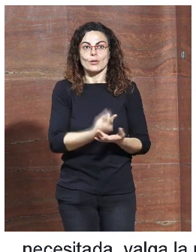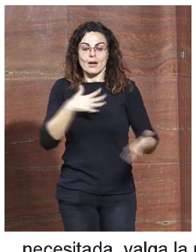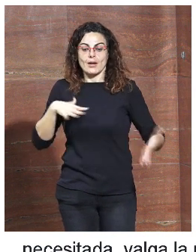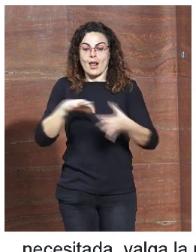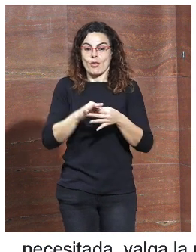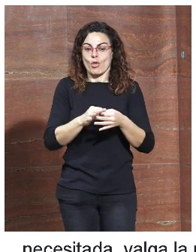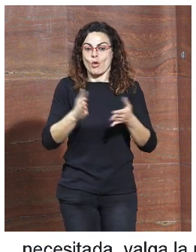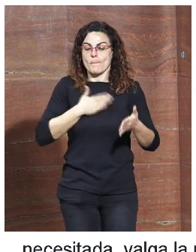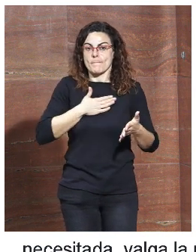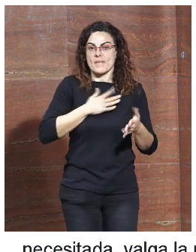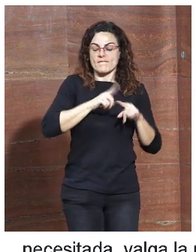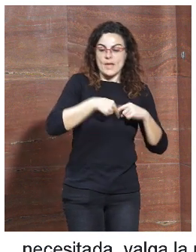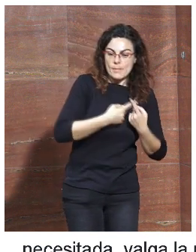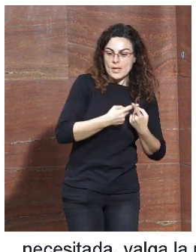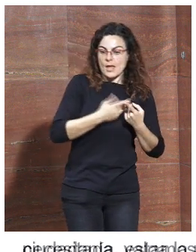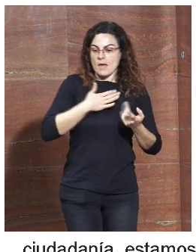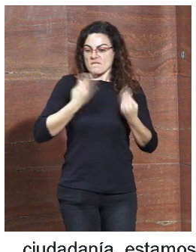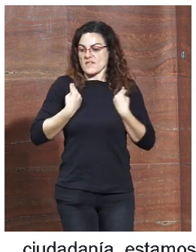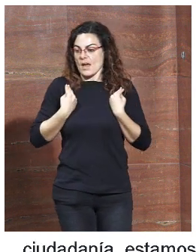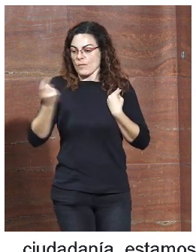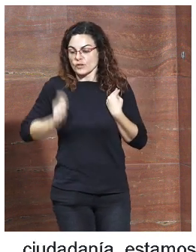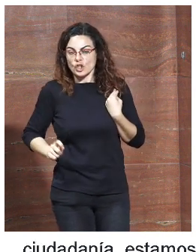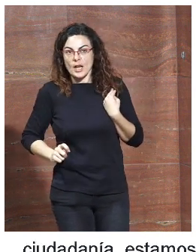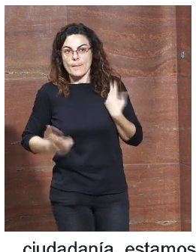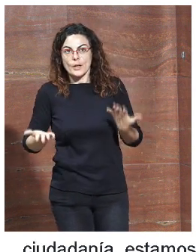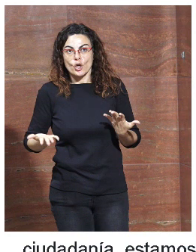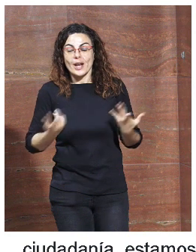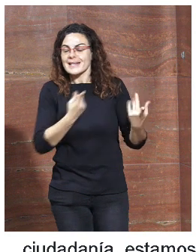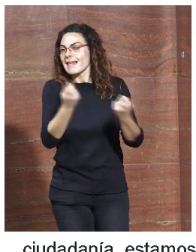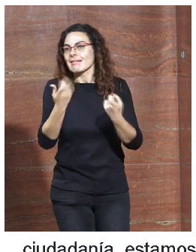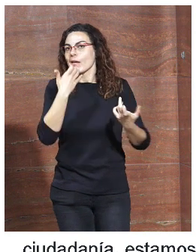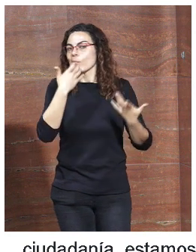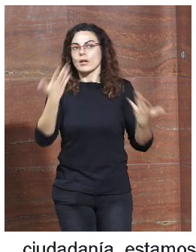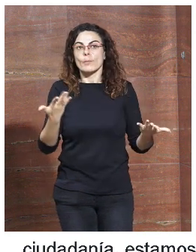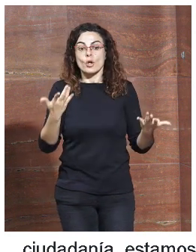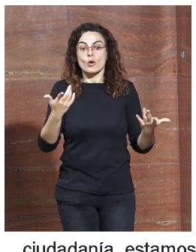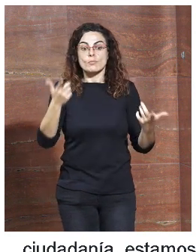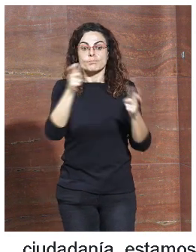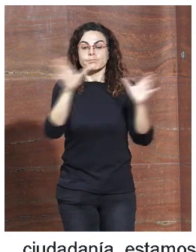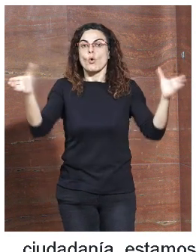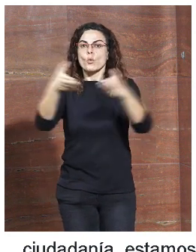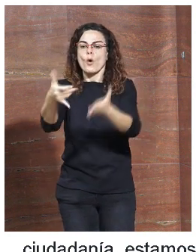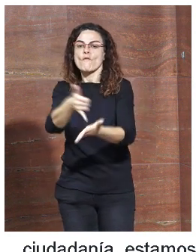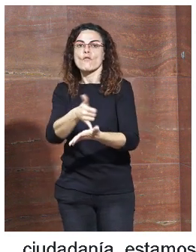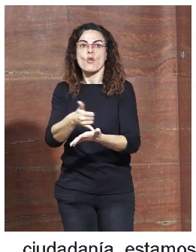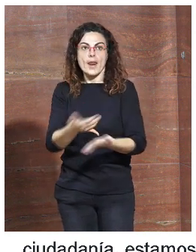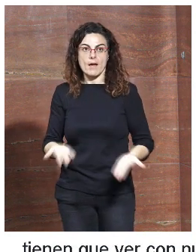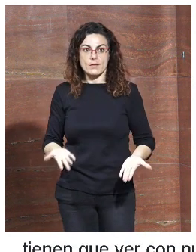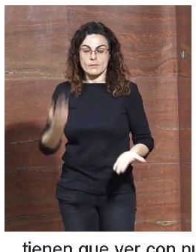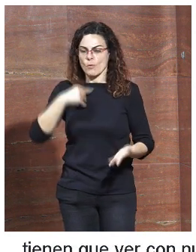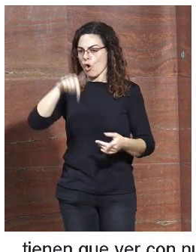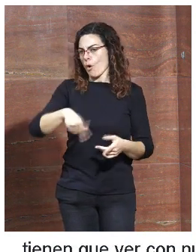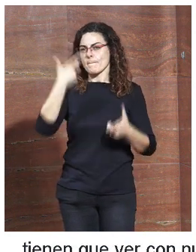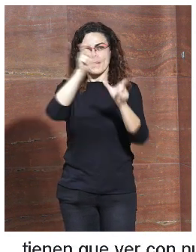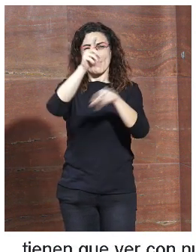nuestra vida familiar o nuestra vida profesional. Pero las necesidades de los más vulnerables, esa palabra que hoy